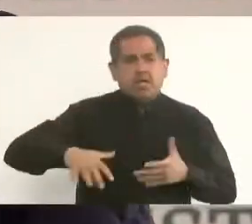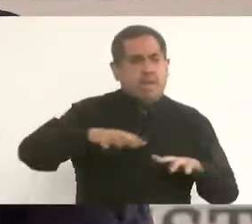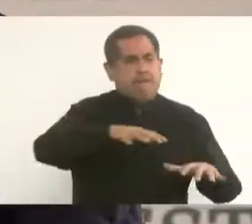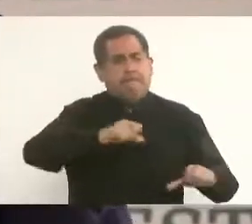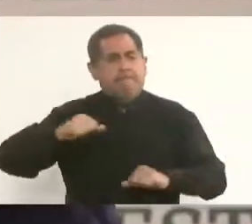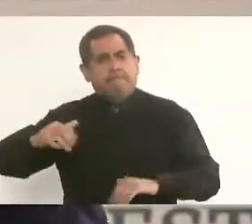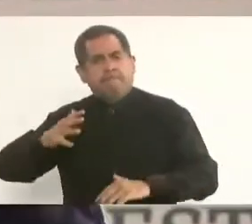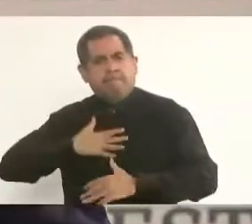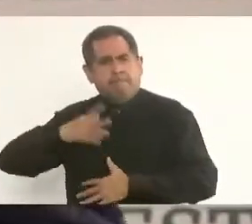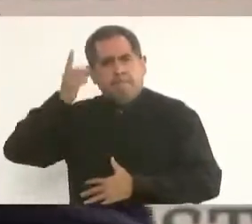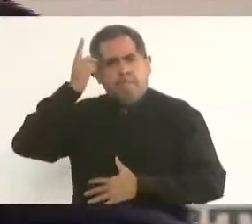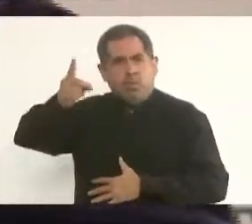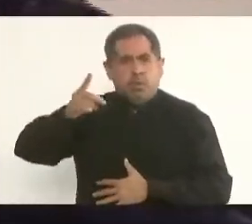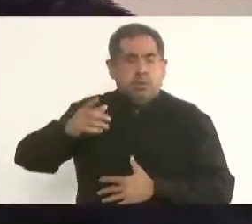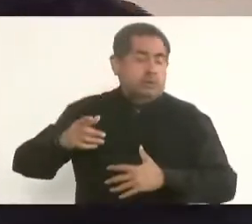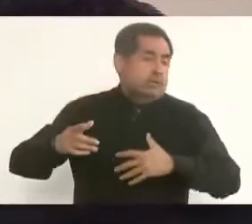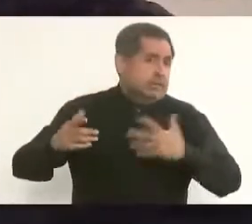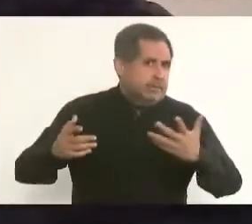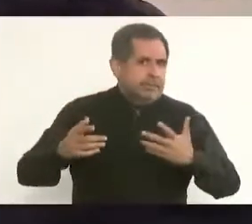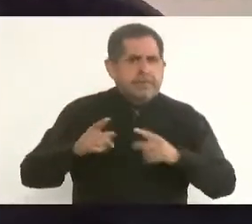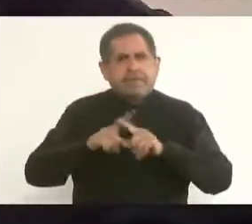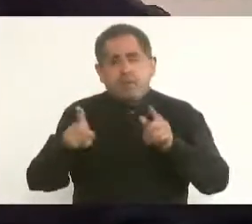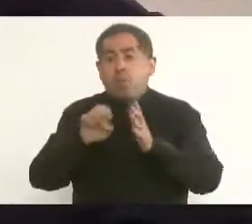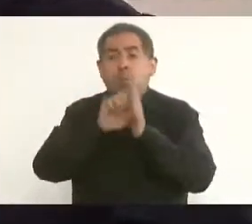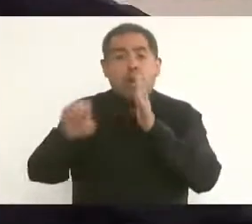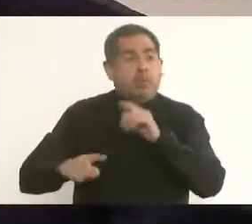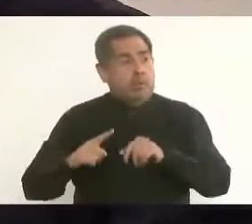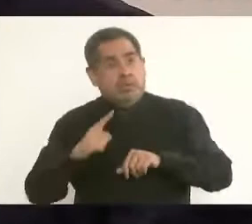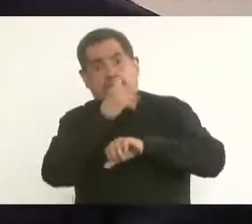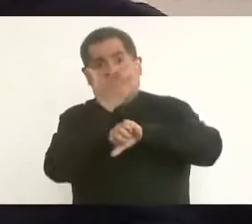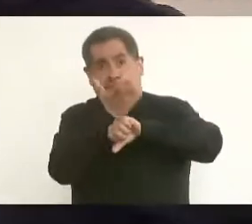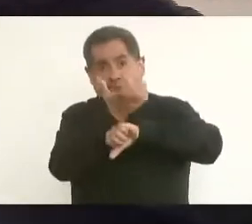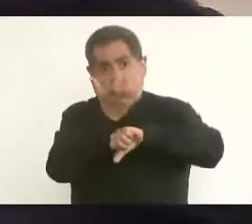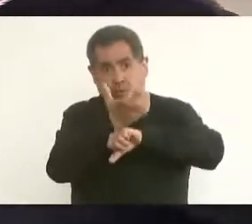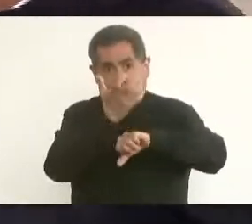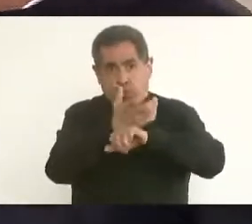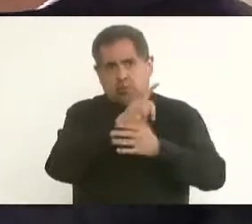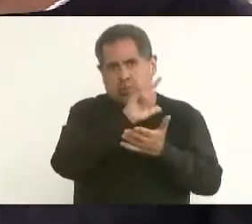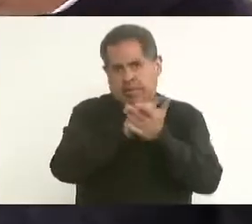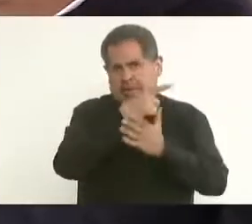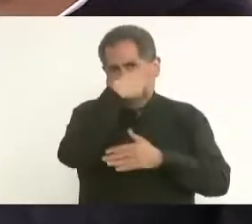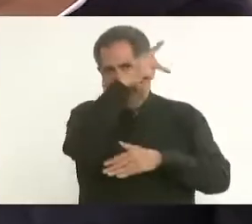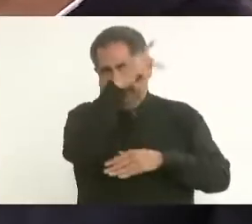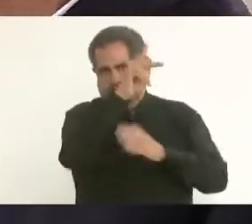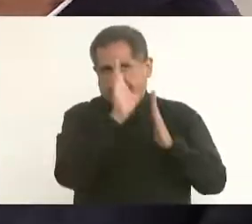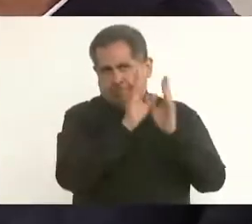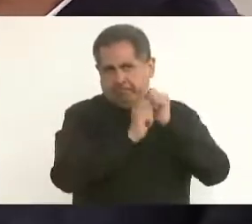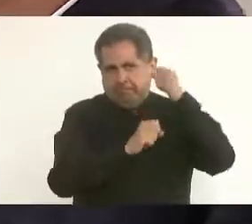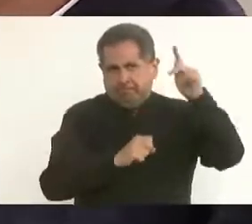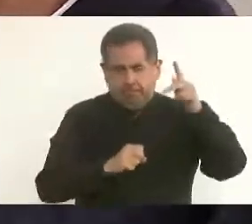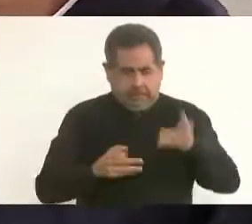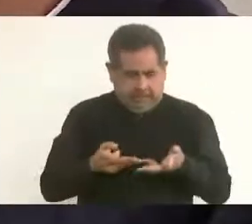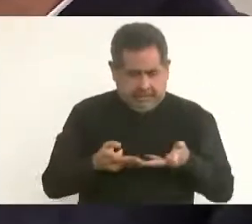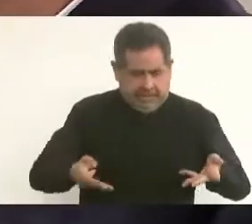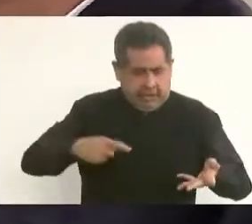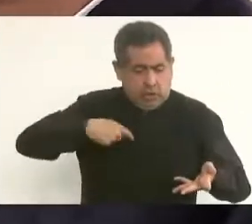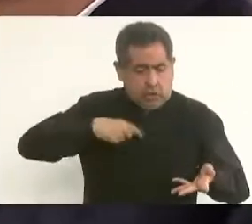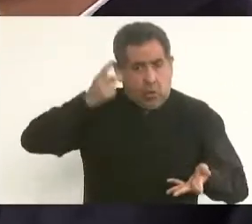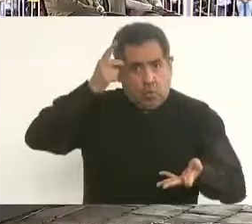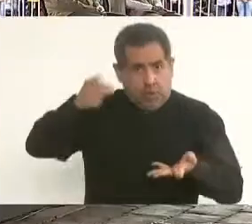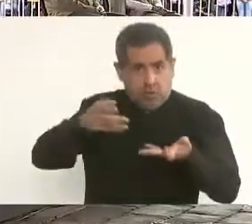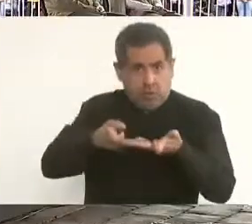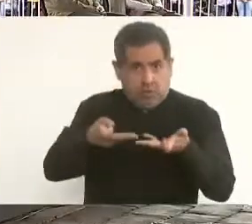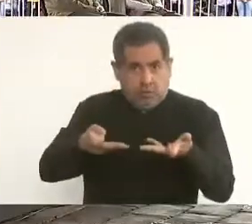y como en la legislación de Estados Unidos el dueño de la tierra era el dueño también de lo que